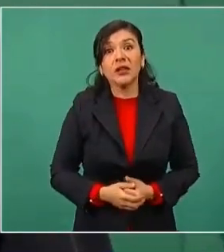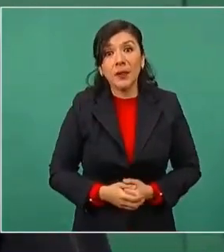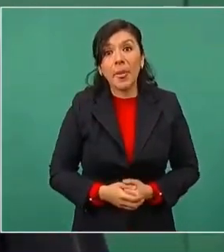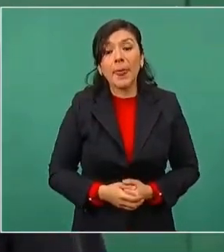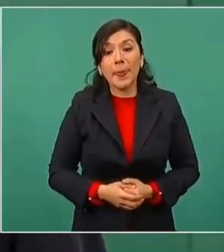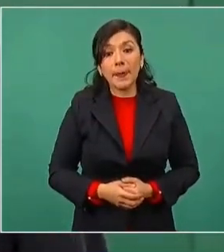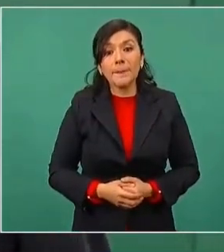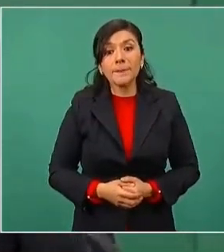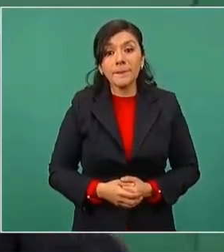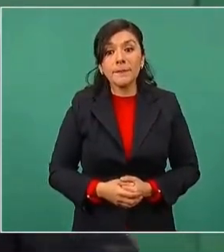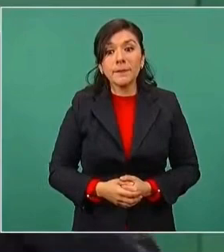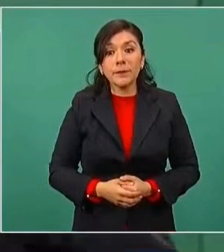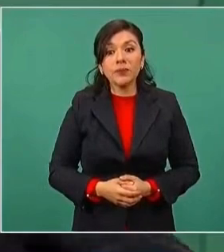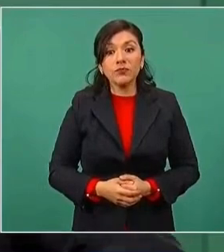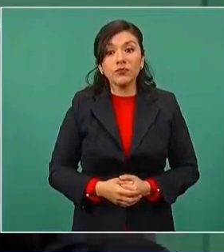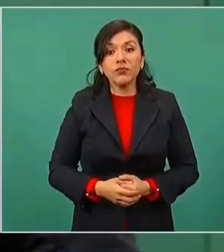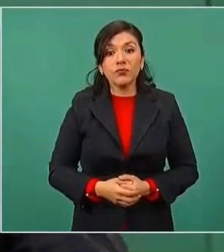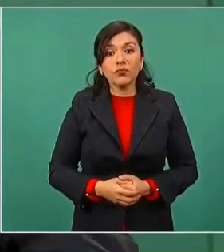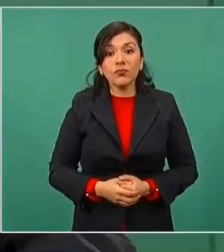Entonces,